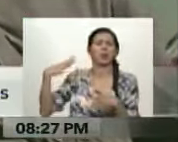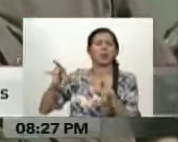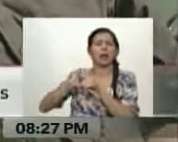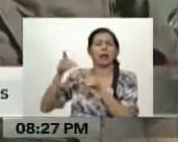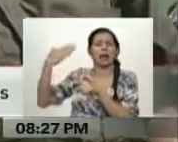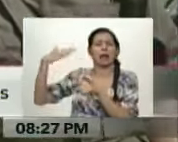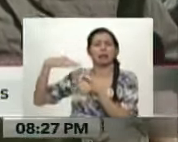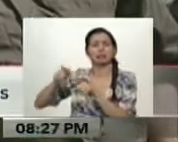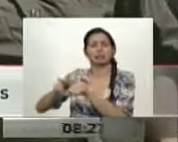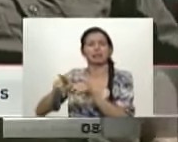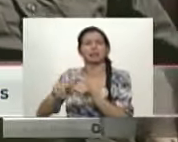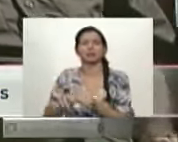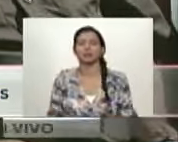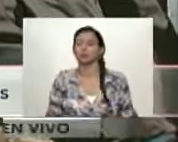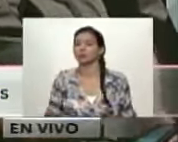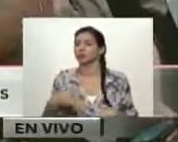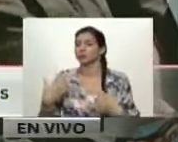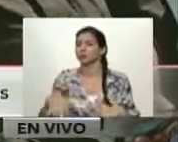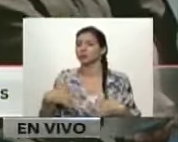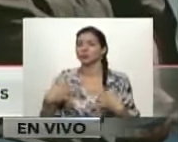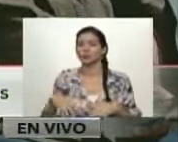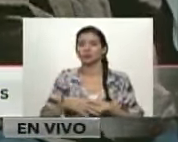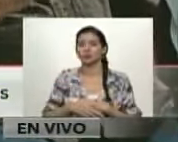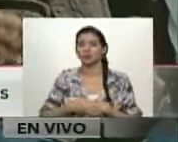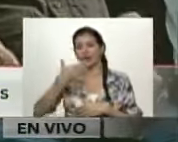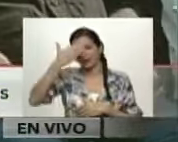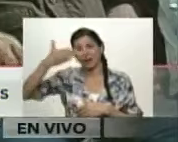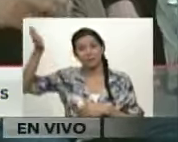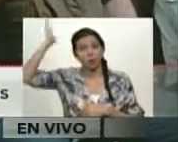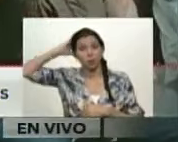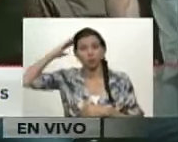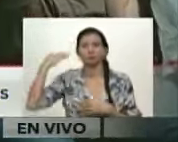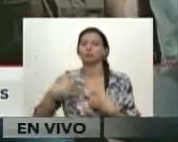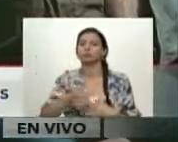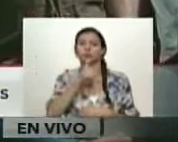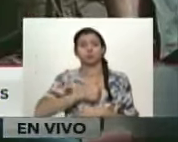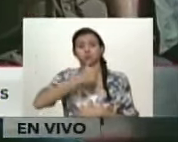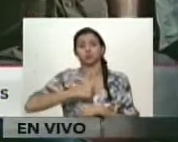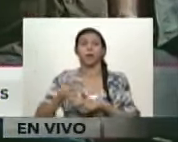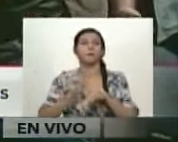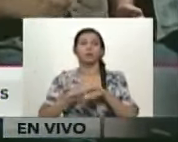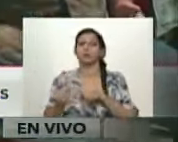Ha cogido tanto palo esa asamblea de Ramos Alú que ya se ve desgastadita.